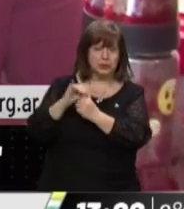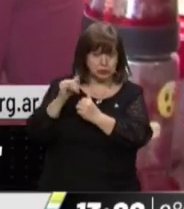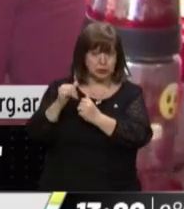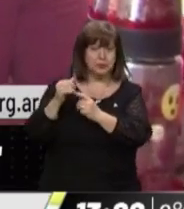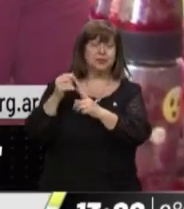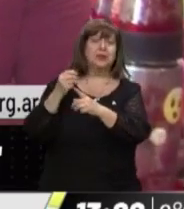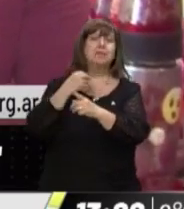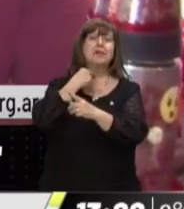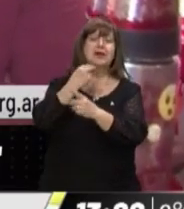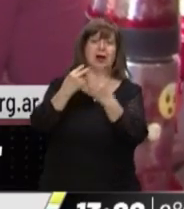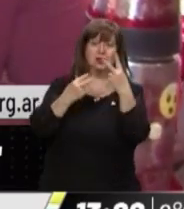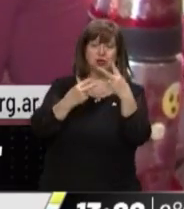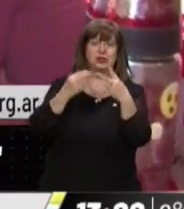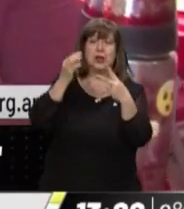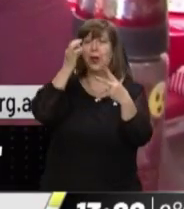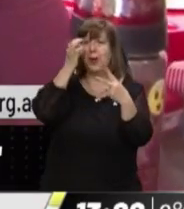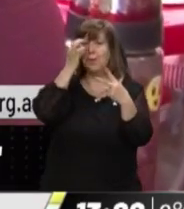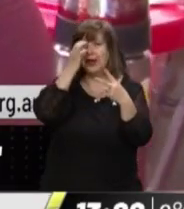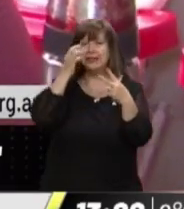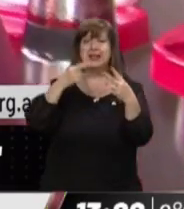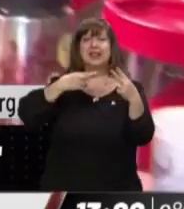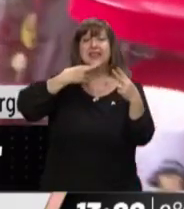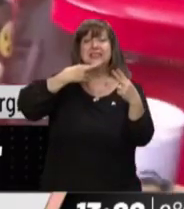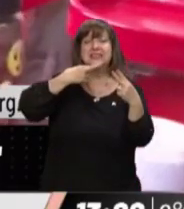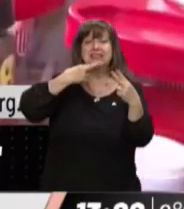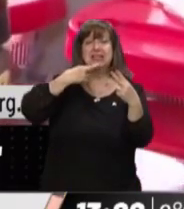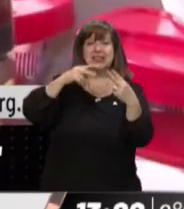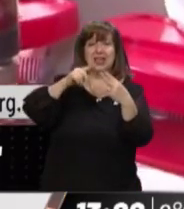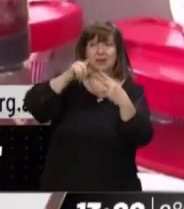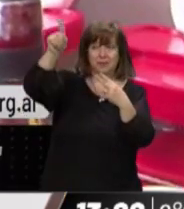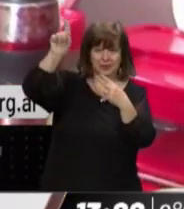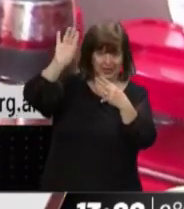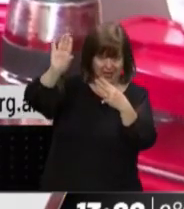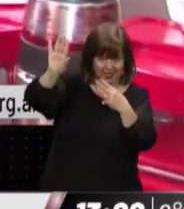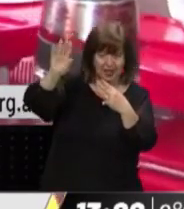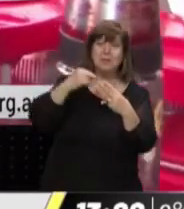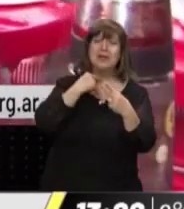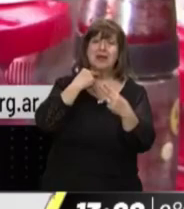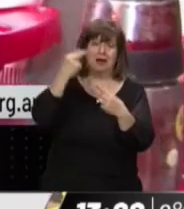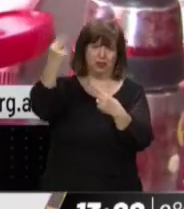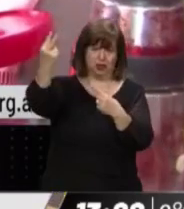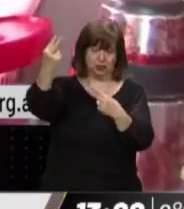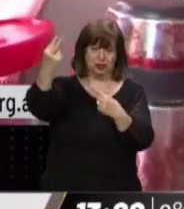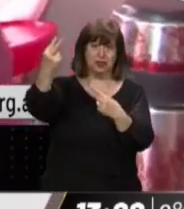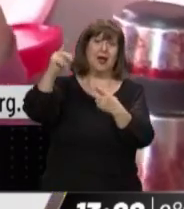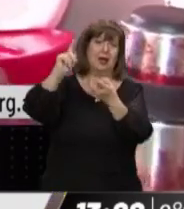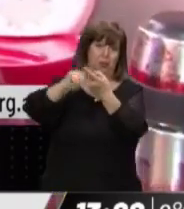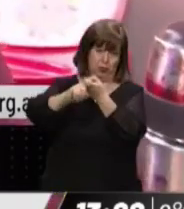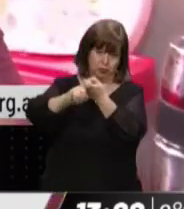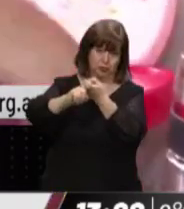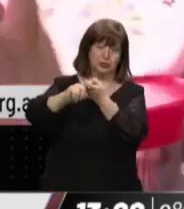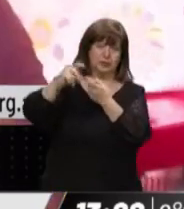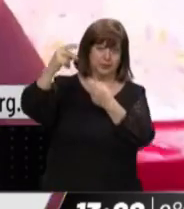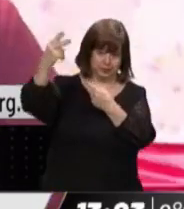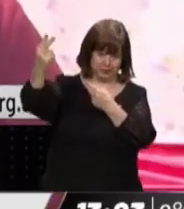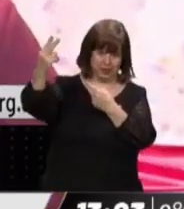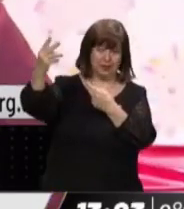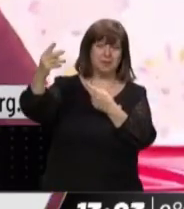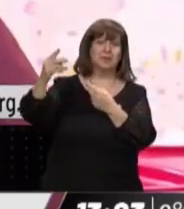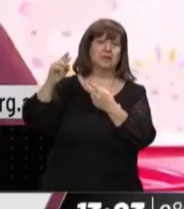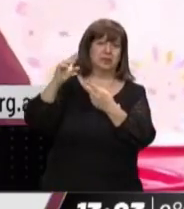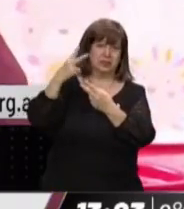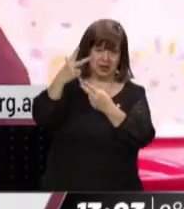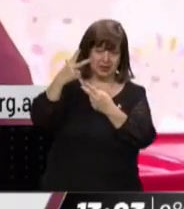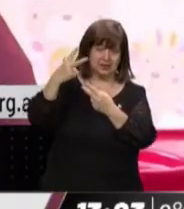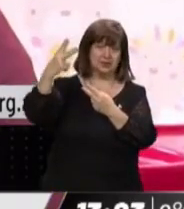Sofía de 17. Esa debe ser la parte más difícil porque la familia se parte en dos. Y sí, Esteban y mi marido, Esteban está en otro lugar